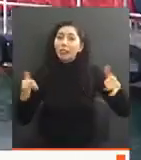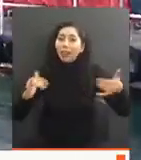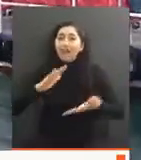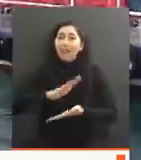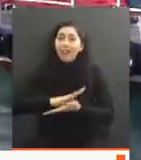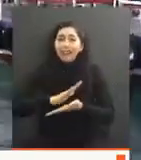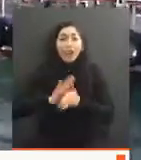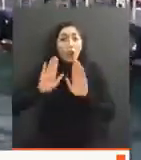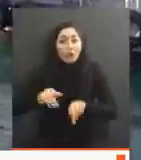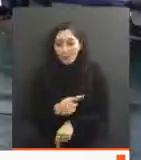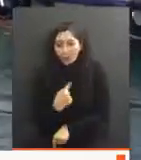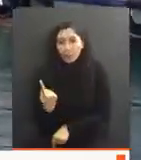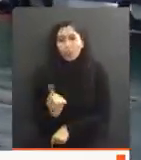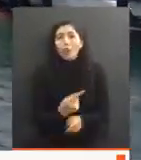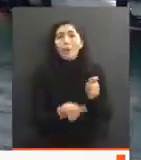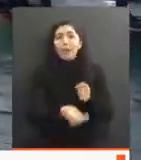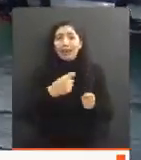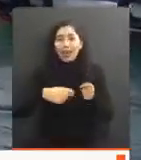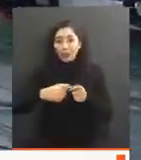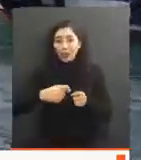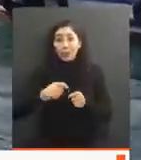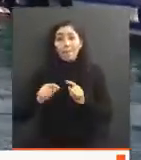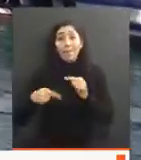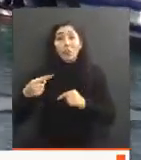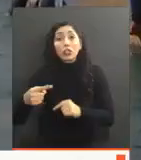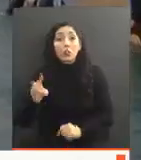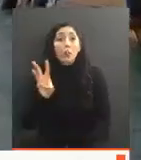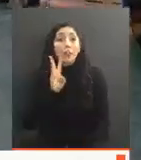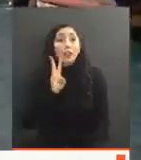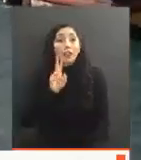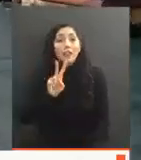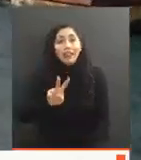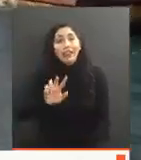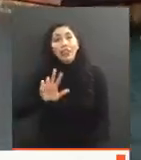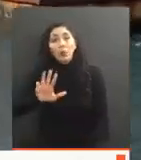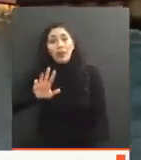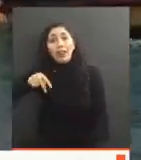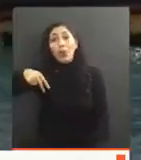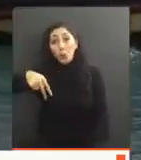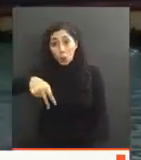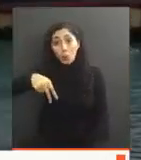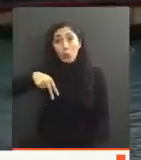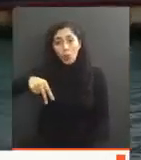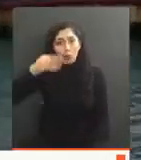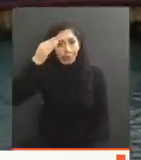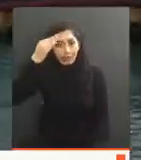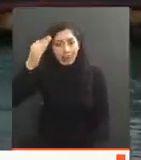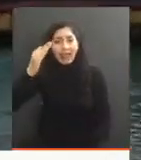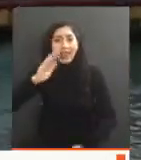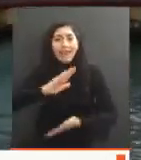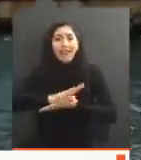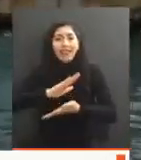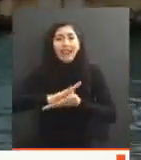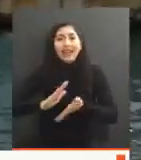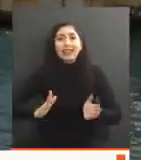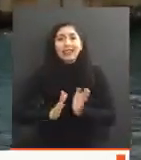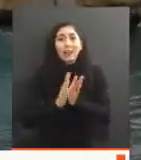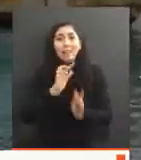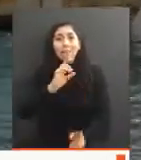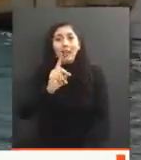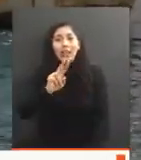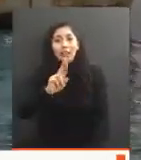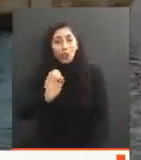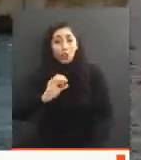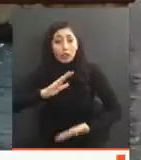pescadores. El próximo miércoles 29 de junio, día que originalmente se festeja a San Pedro, la celebración se realizará